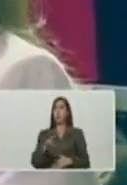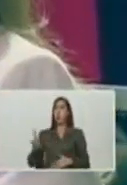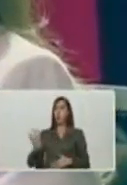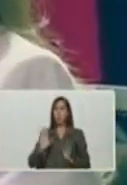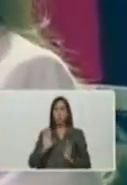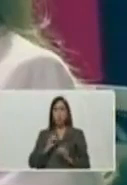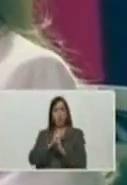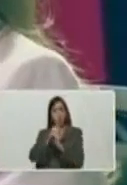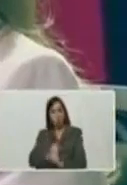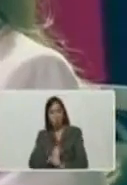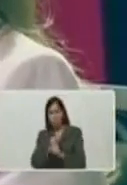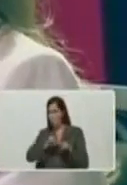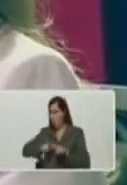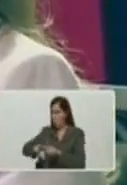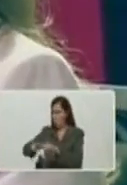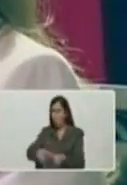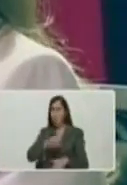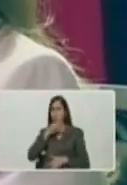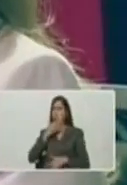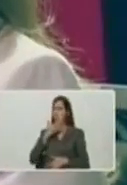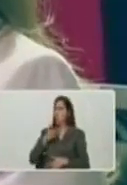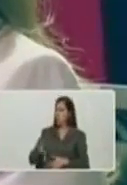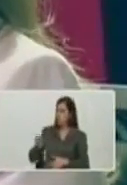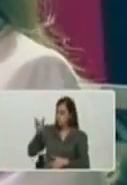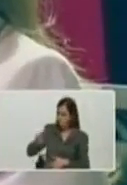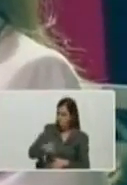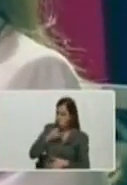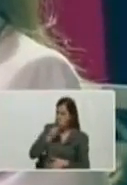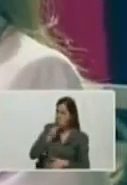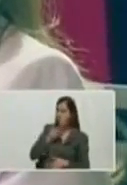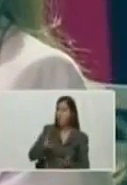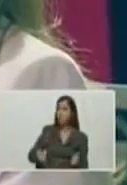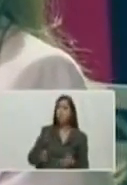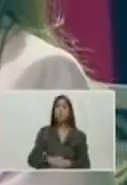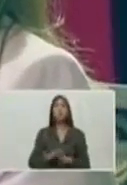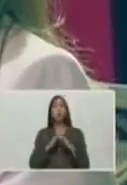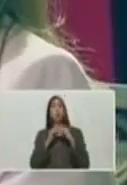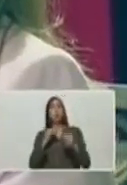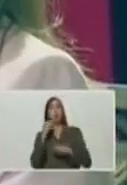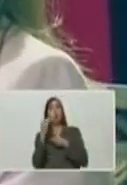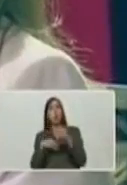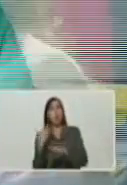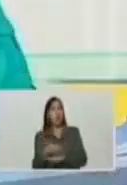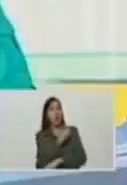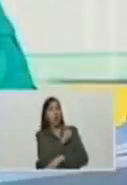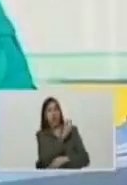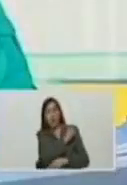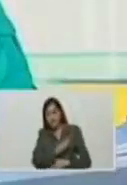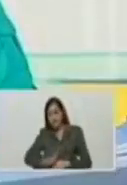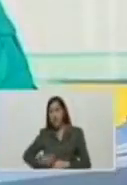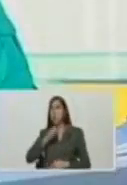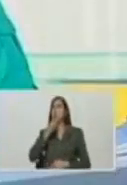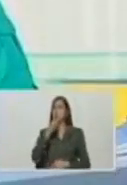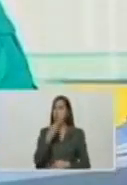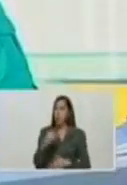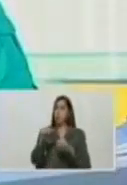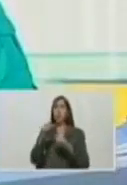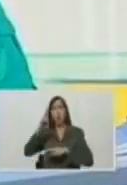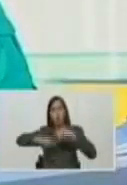instalaciones impresionantes, General Padrino. Todo lo que hizo Marcos Pérez Jiménez lo hizo bien.